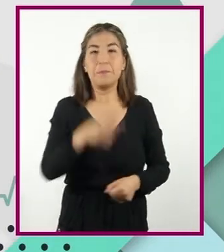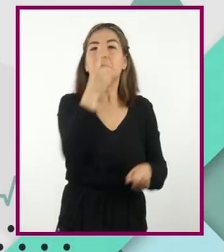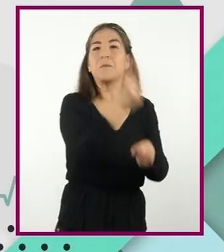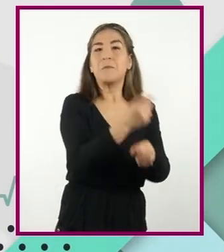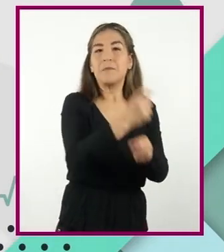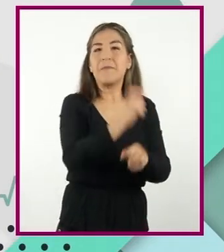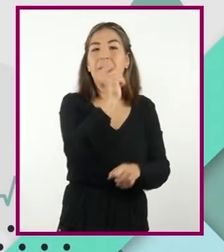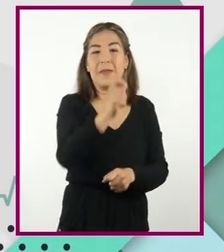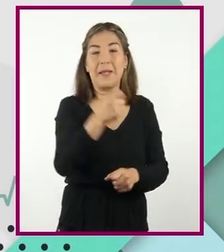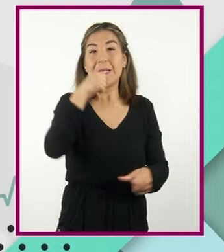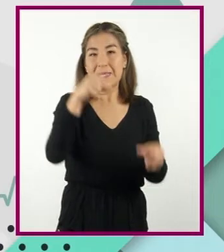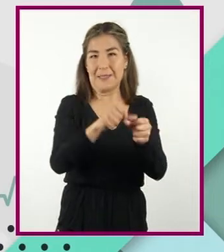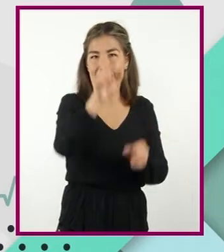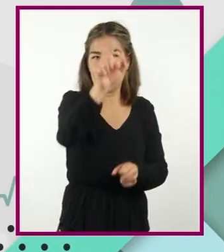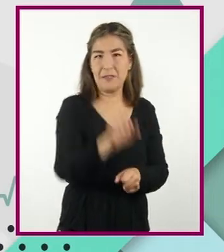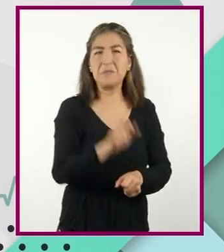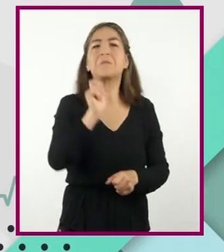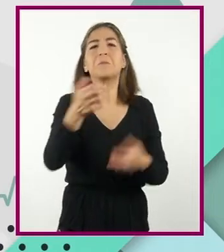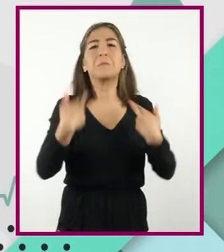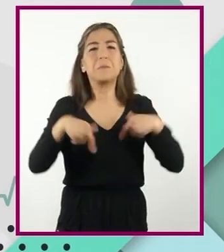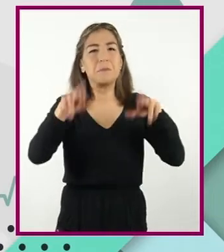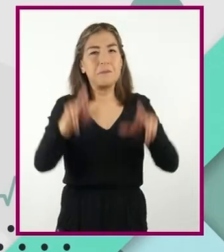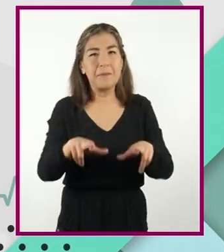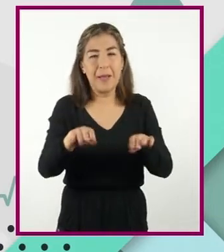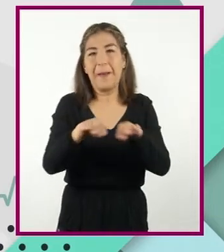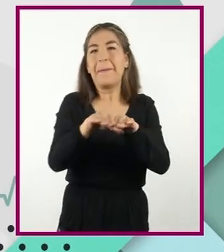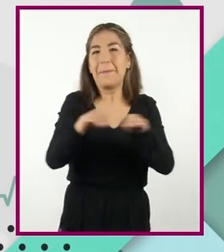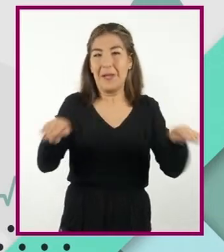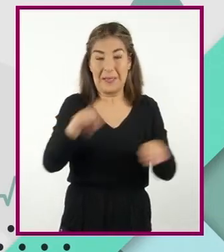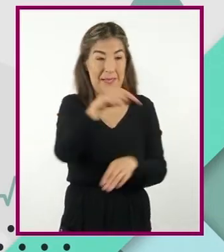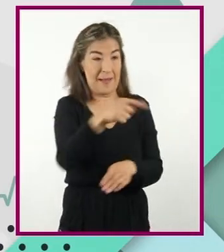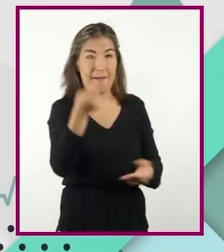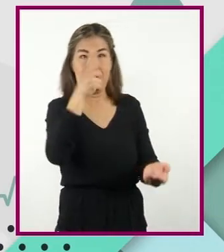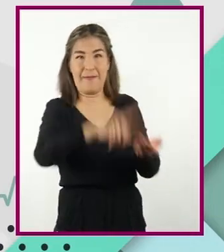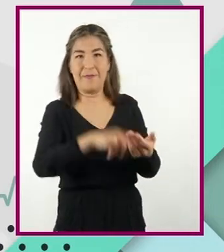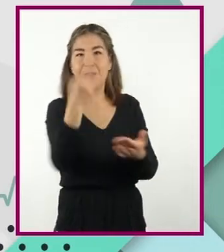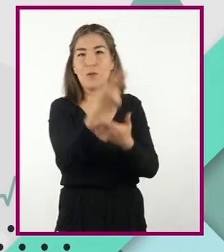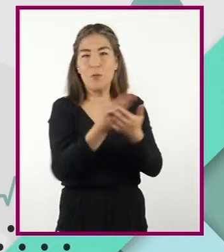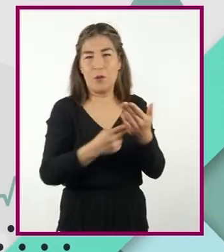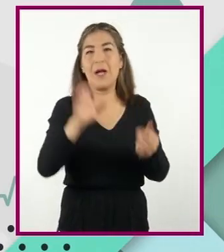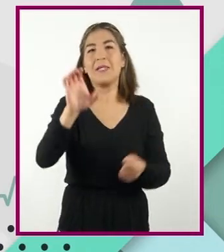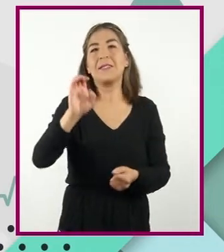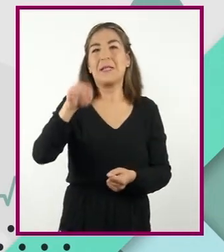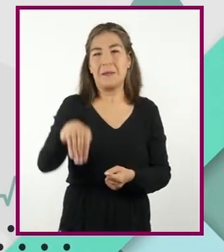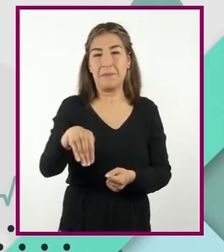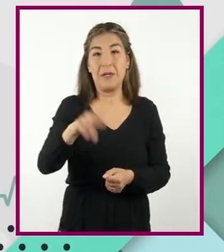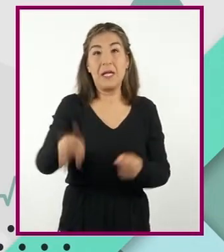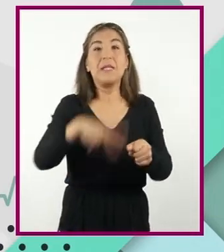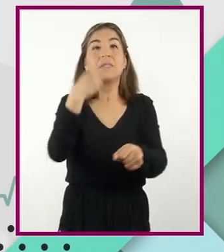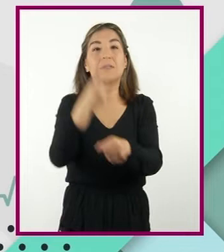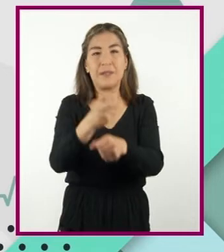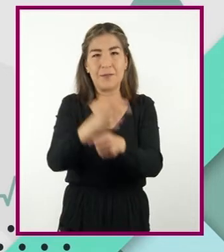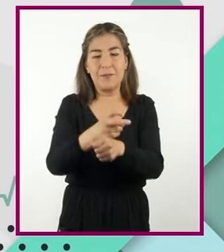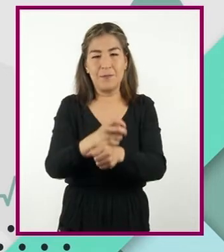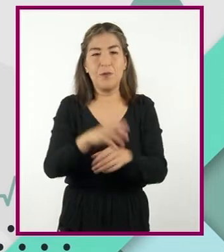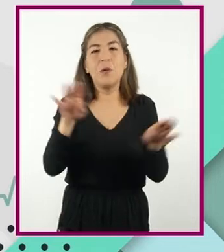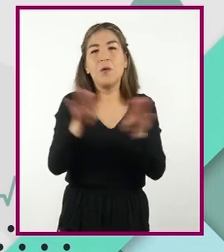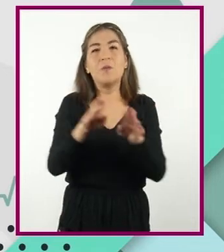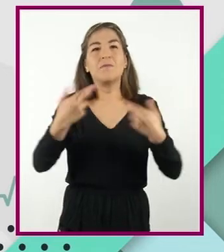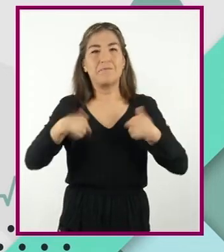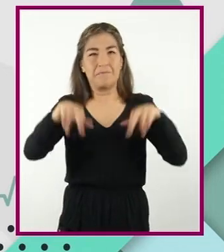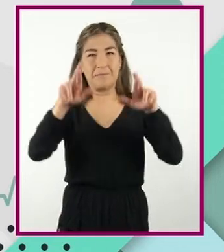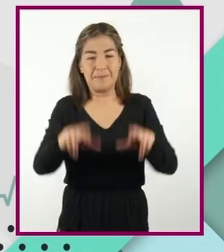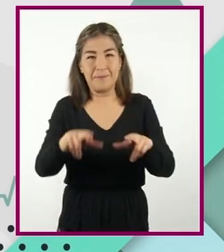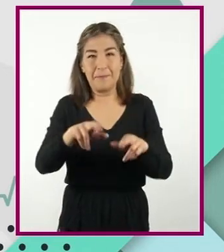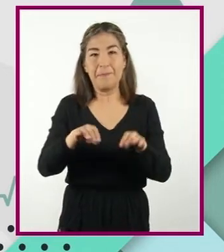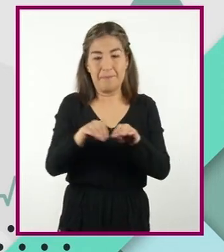magnitud, X, representa la medida del dibujo en centímetros, y la segunda magnitud representa